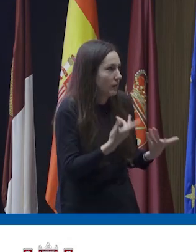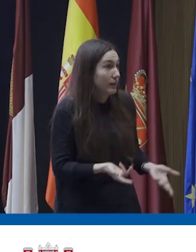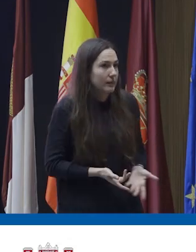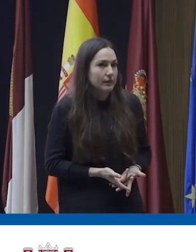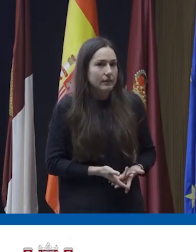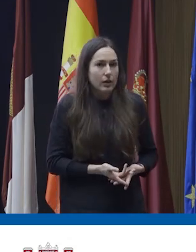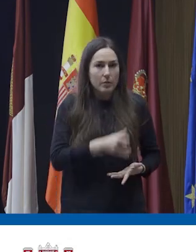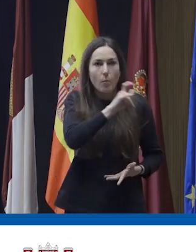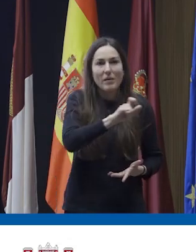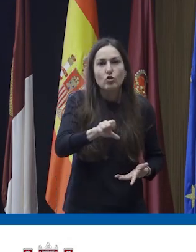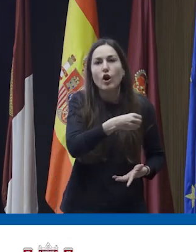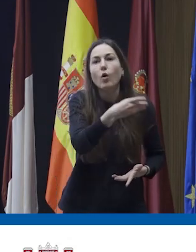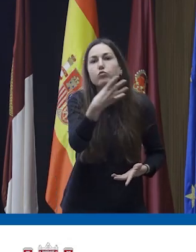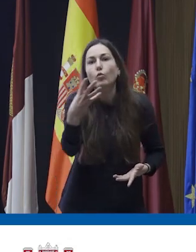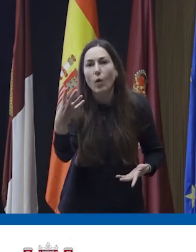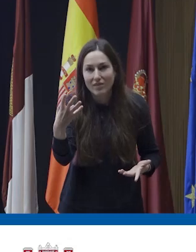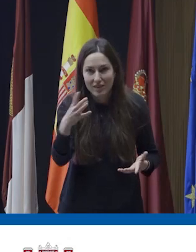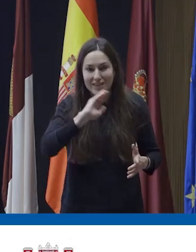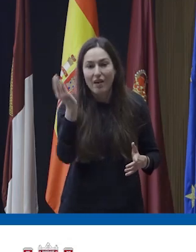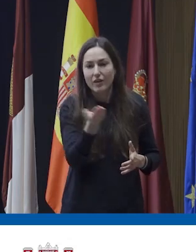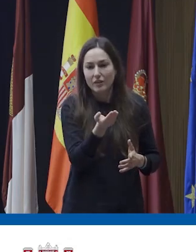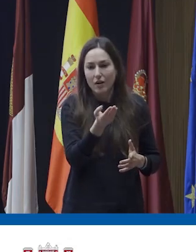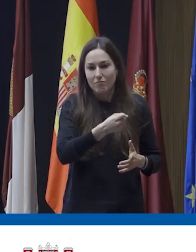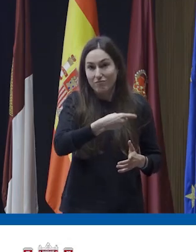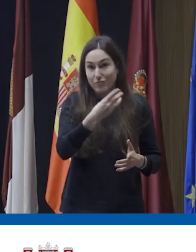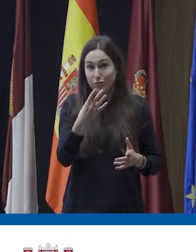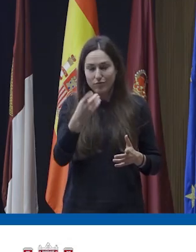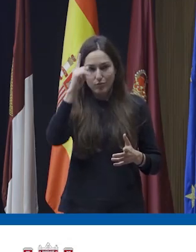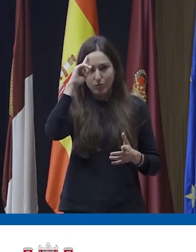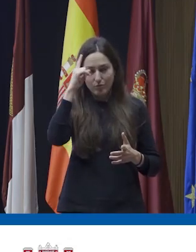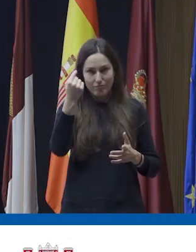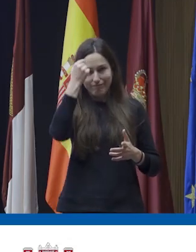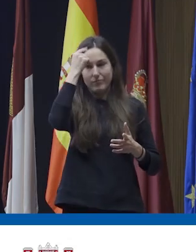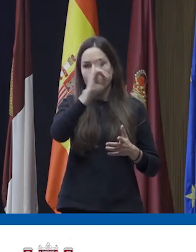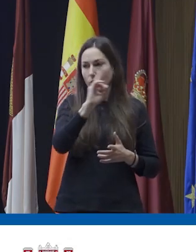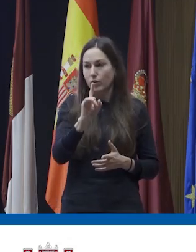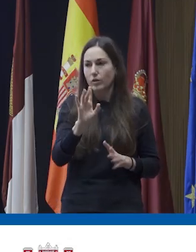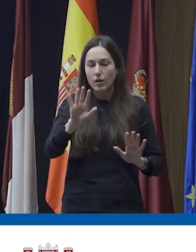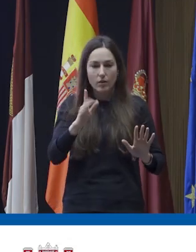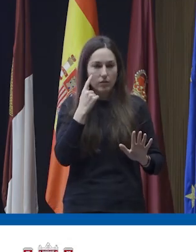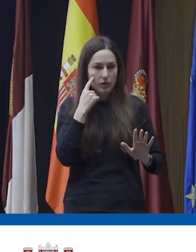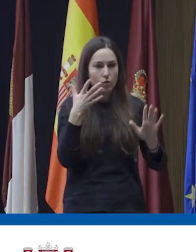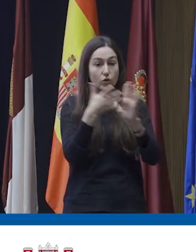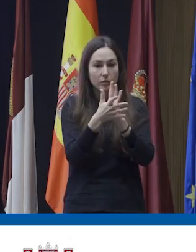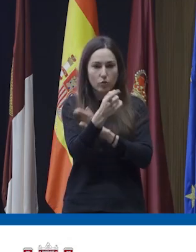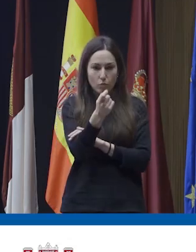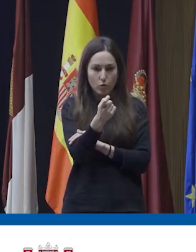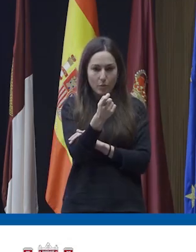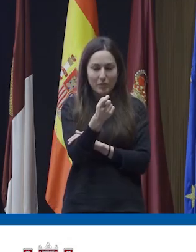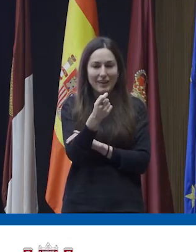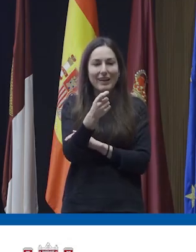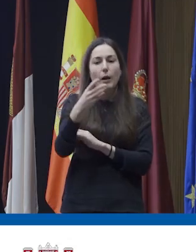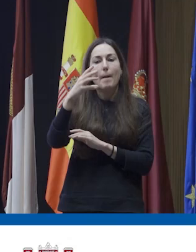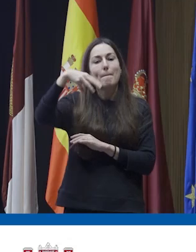me acuerdo exactamente la incidencia, pero en el caso, bueno, si queréis os explico un poquito lo que es la degeneración macular y